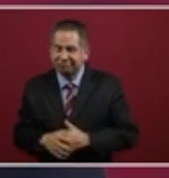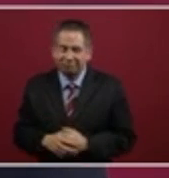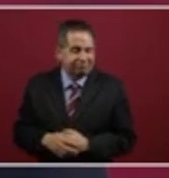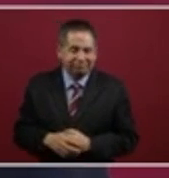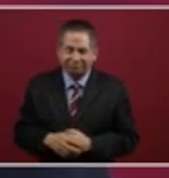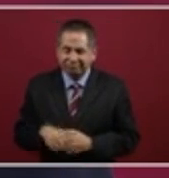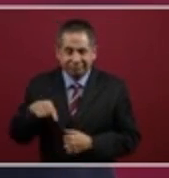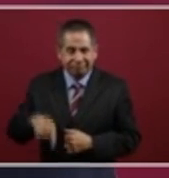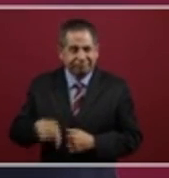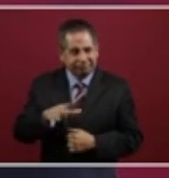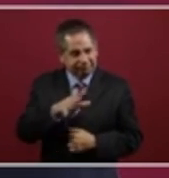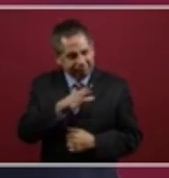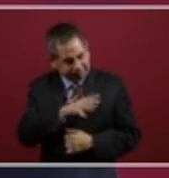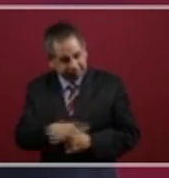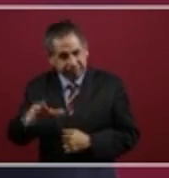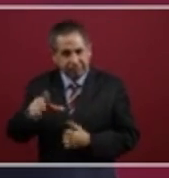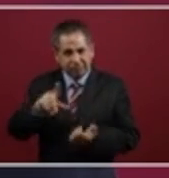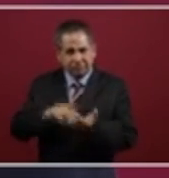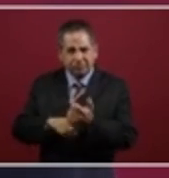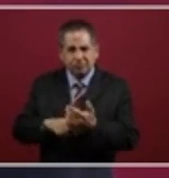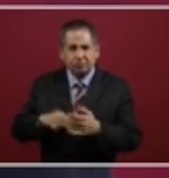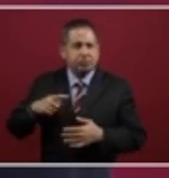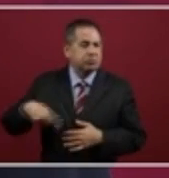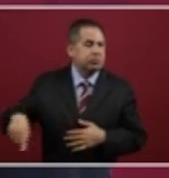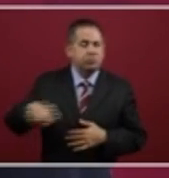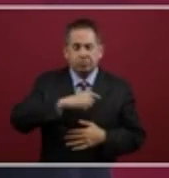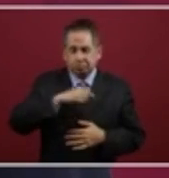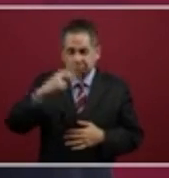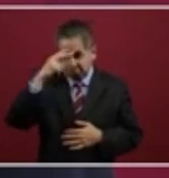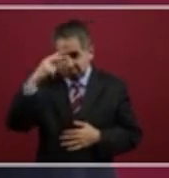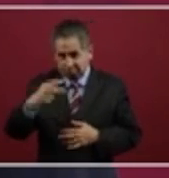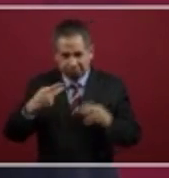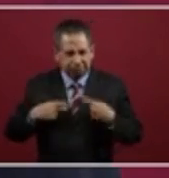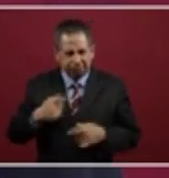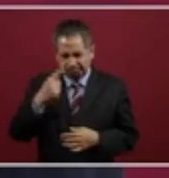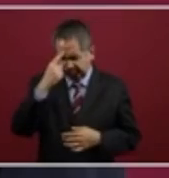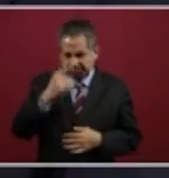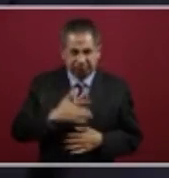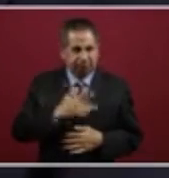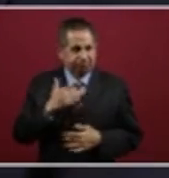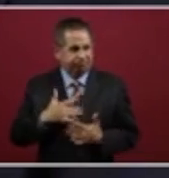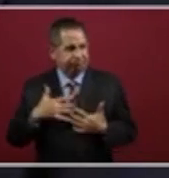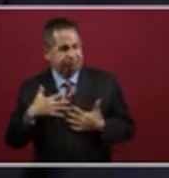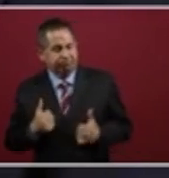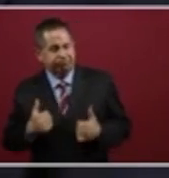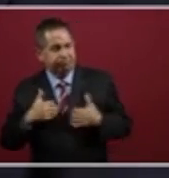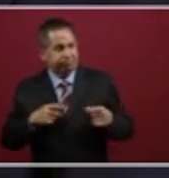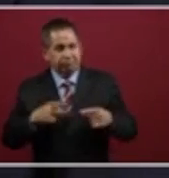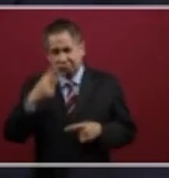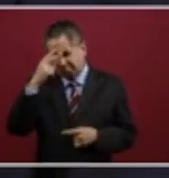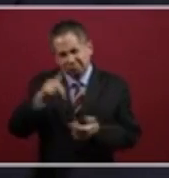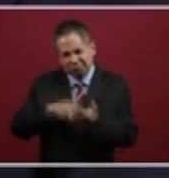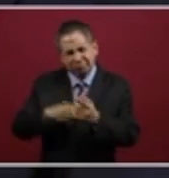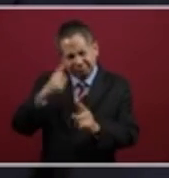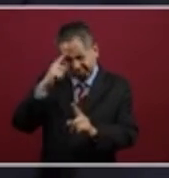con el nivel de conciencia ciudadana que hay en México